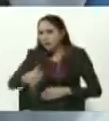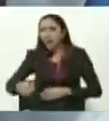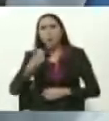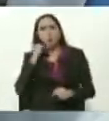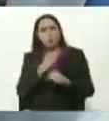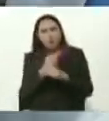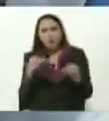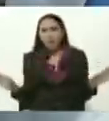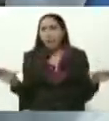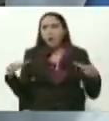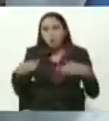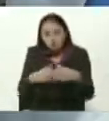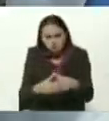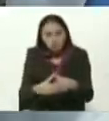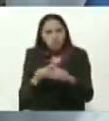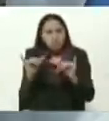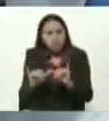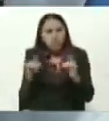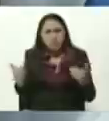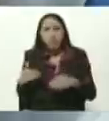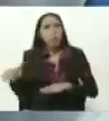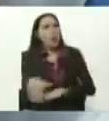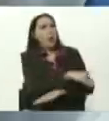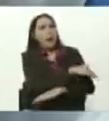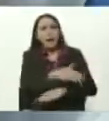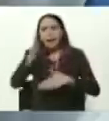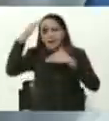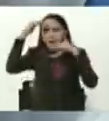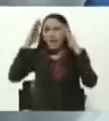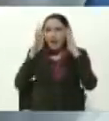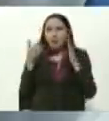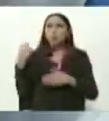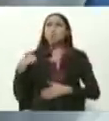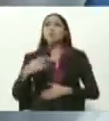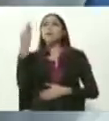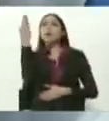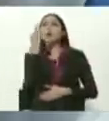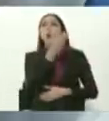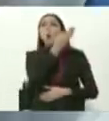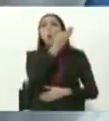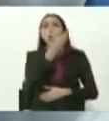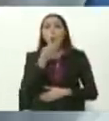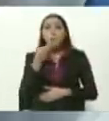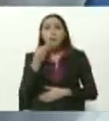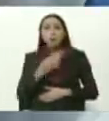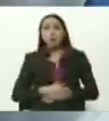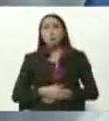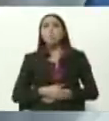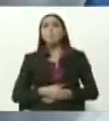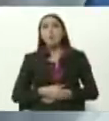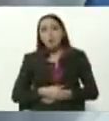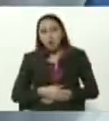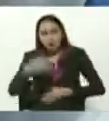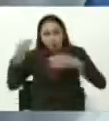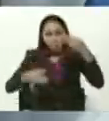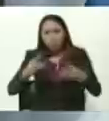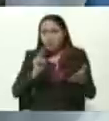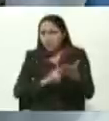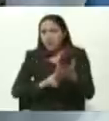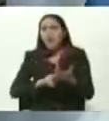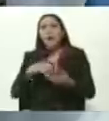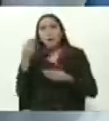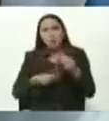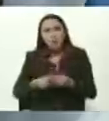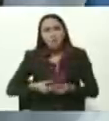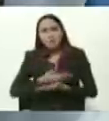cuerpo funcionarial que está en la calle, tiene este compromiso, un compromiso por la justicia, por la verdad, por los derechos